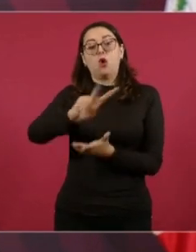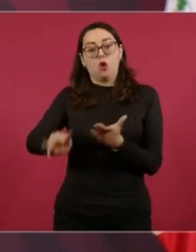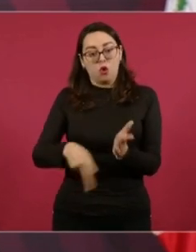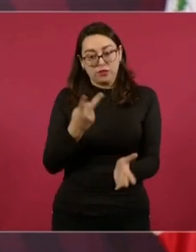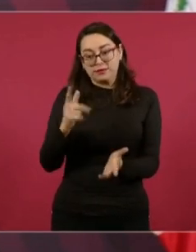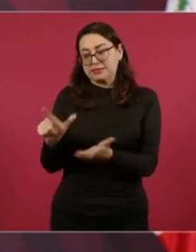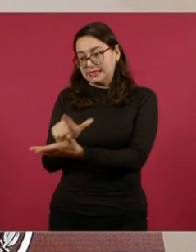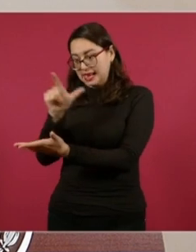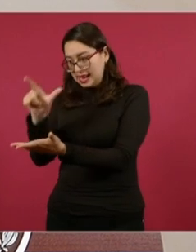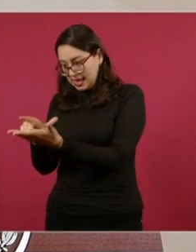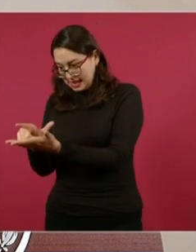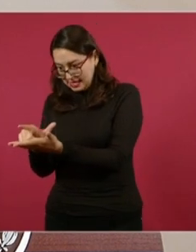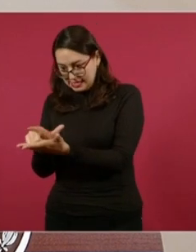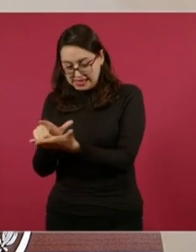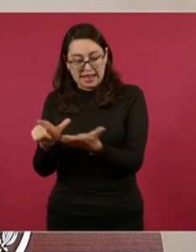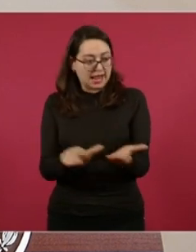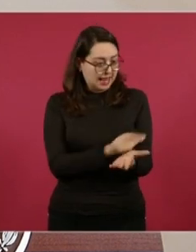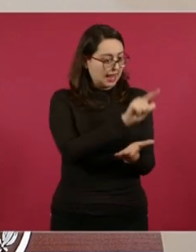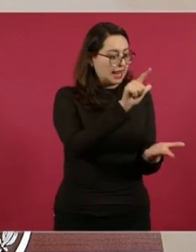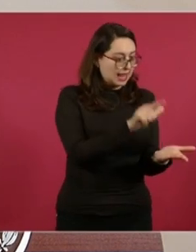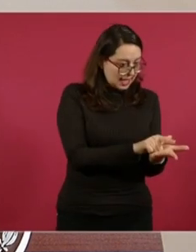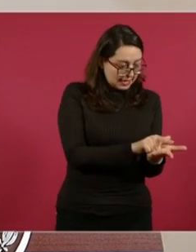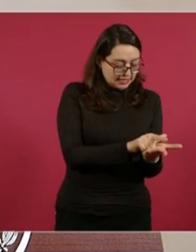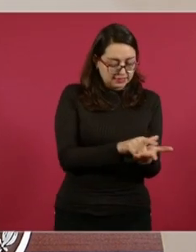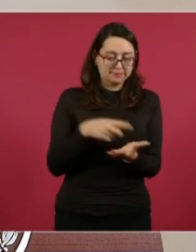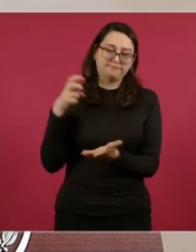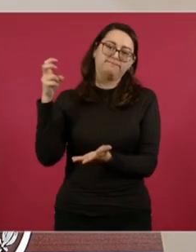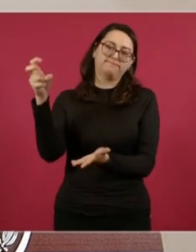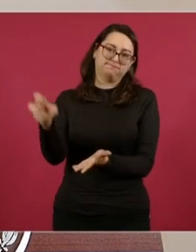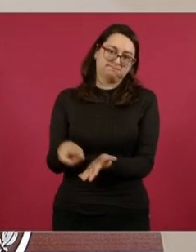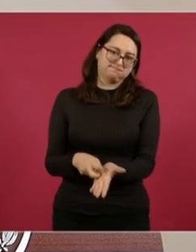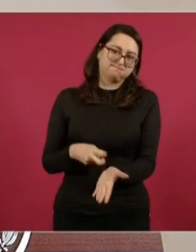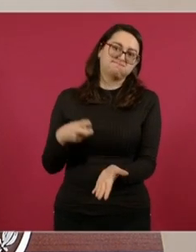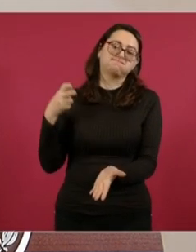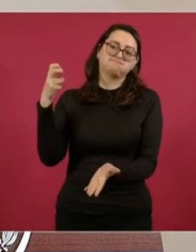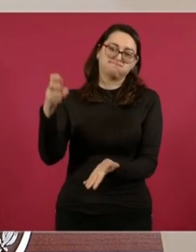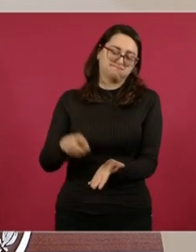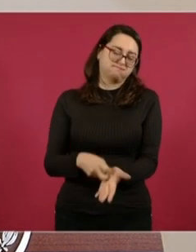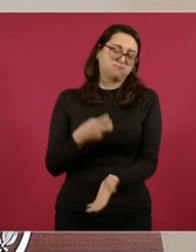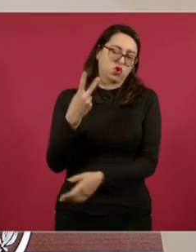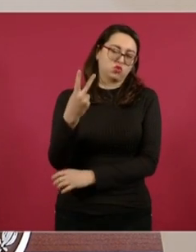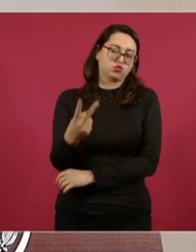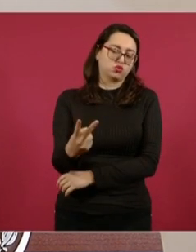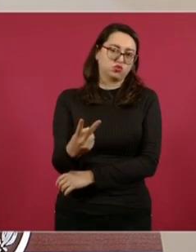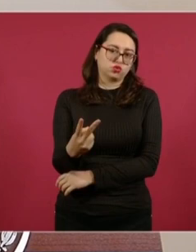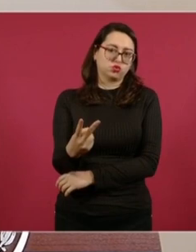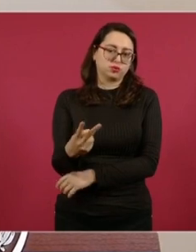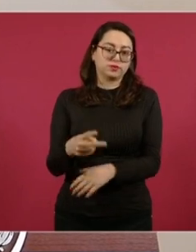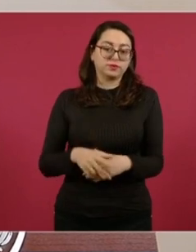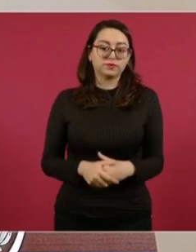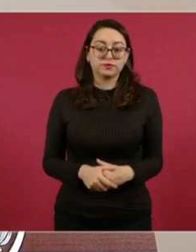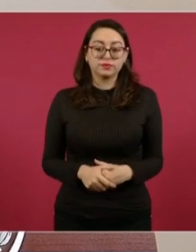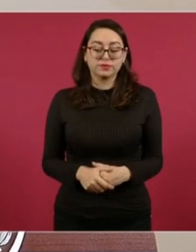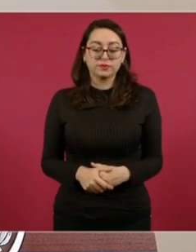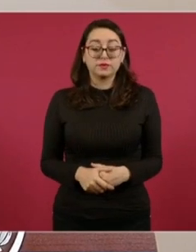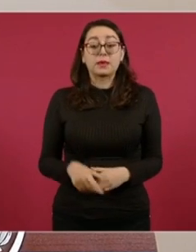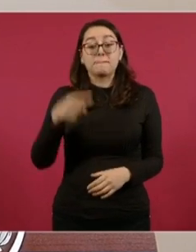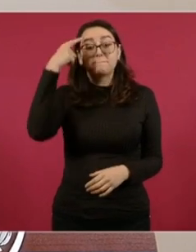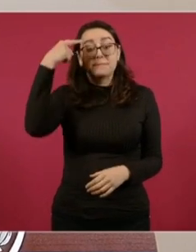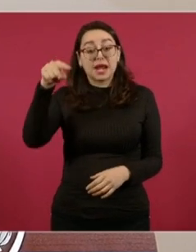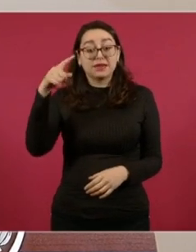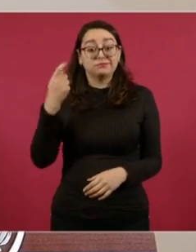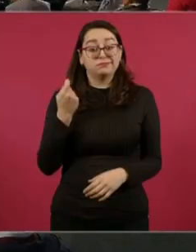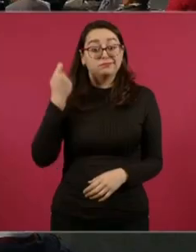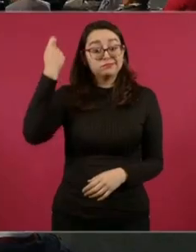tanto para trabajadores del seguro como del ISSSTE, en lo que tiene que ver con